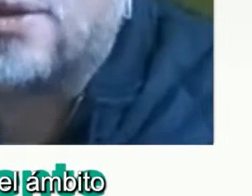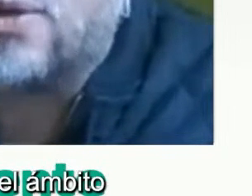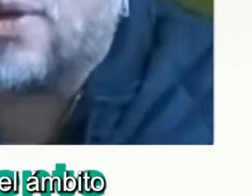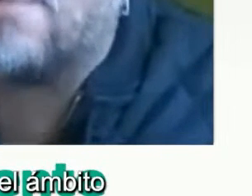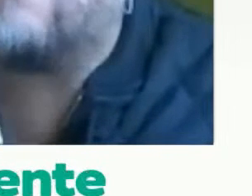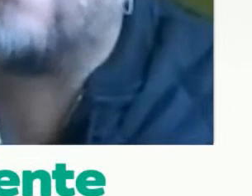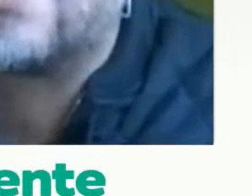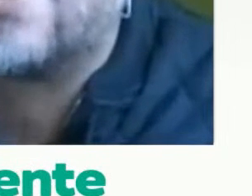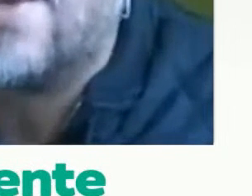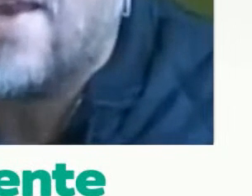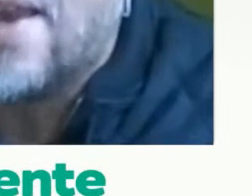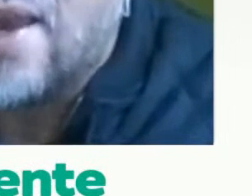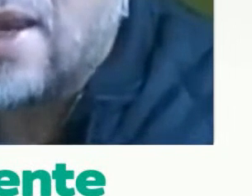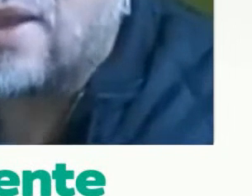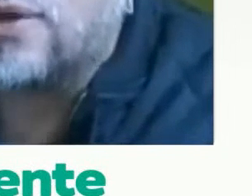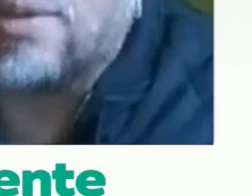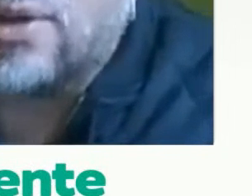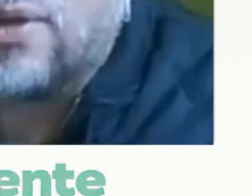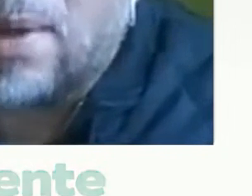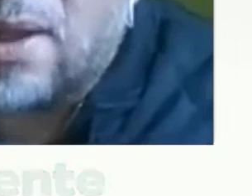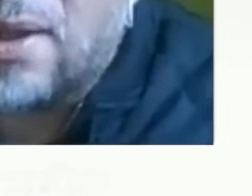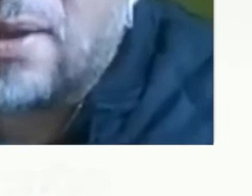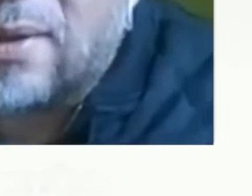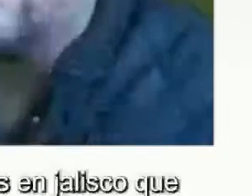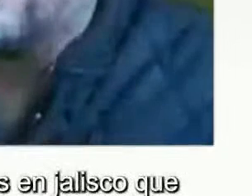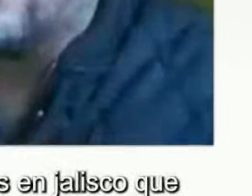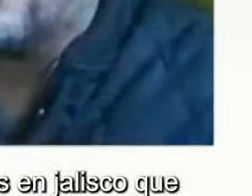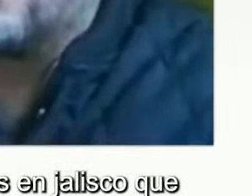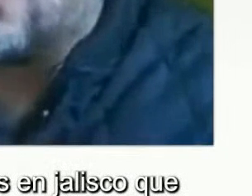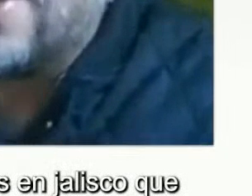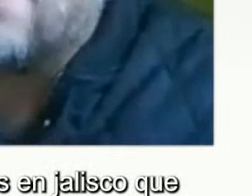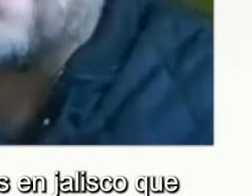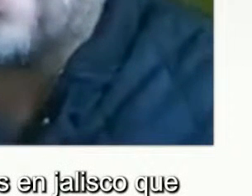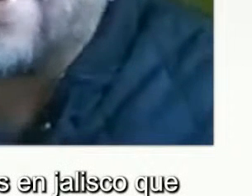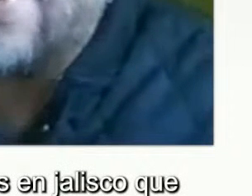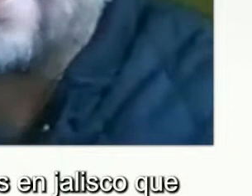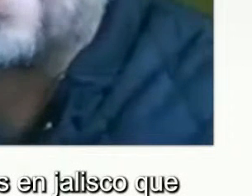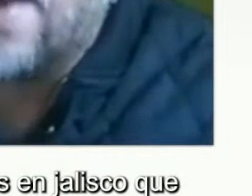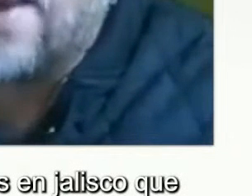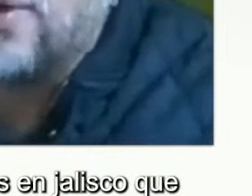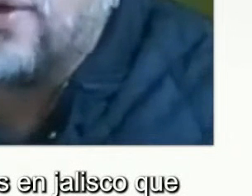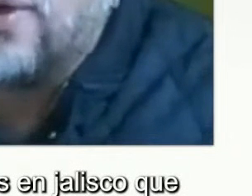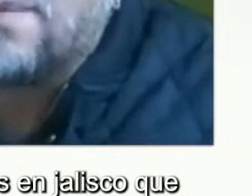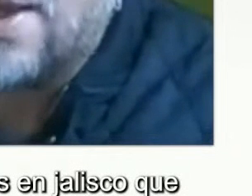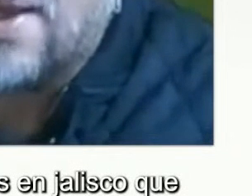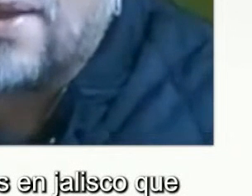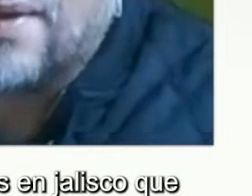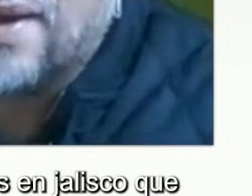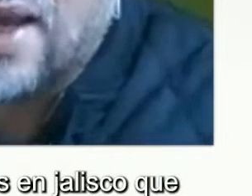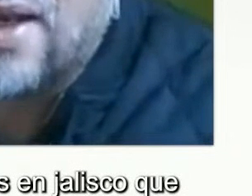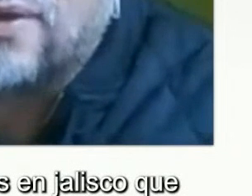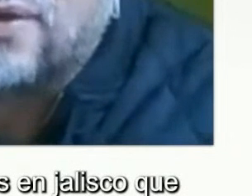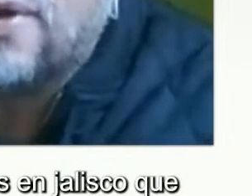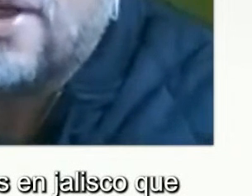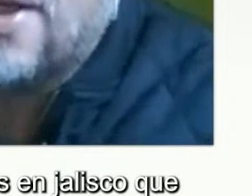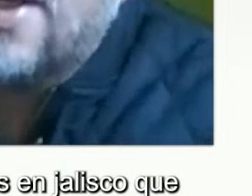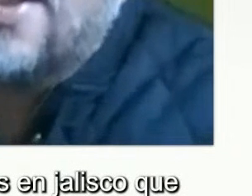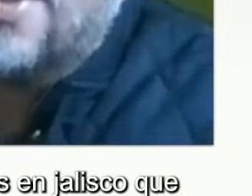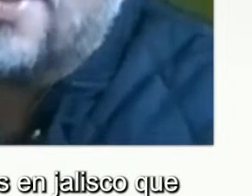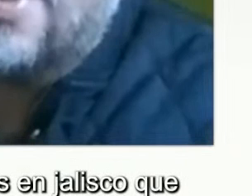de Jalisco se manifiesta en sus espacios independientes. Pues constantemente aparecen espacios independientes en